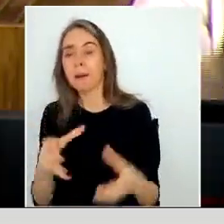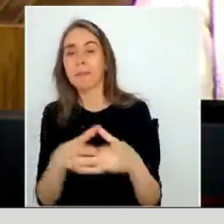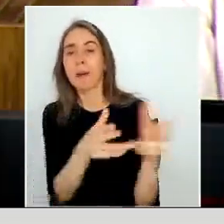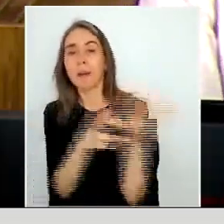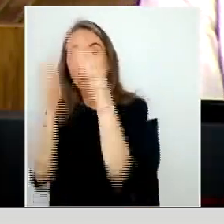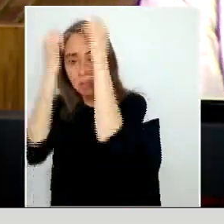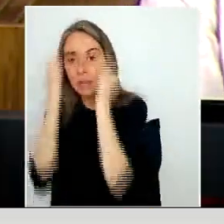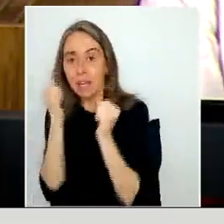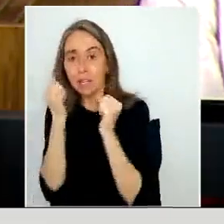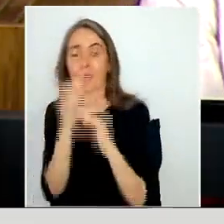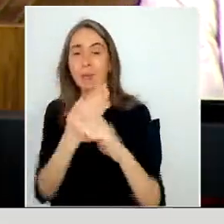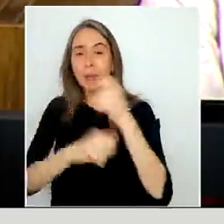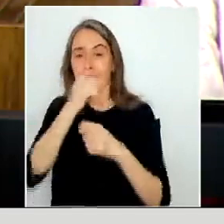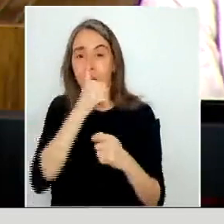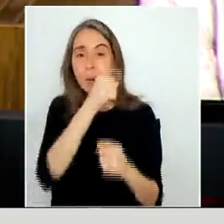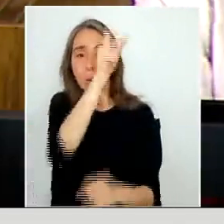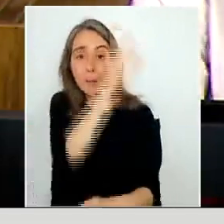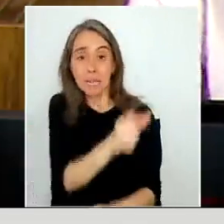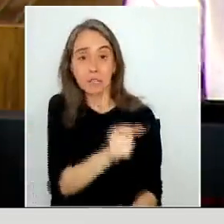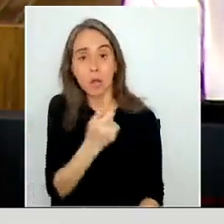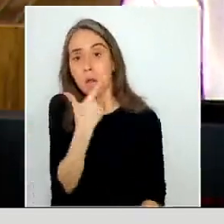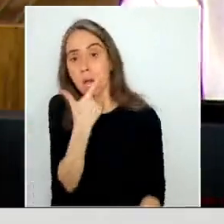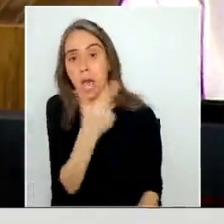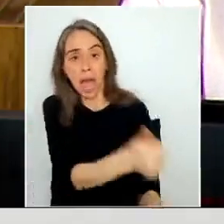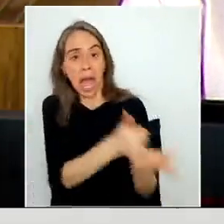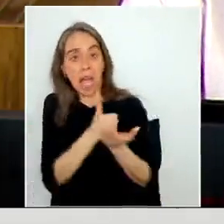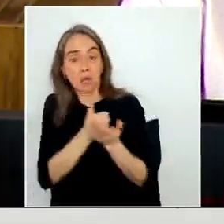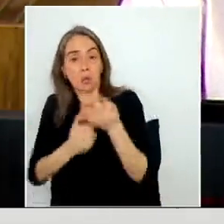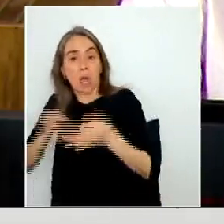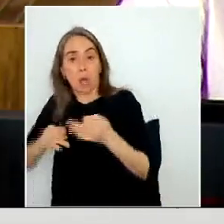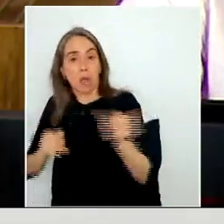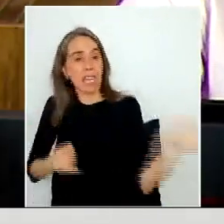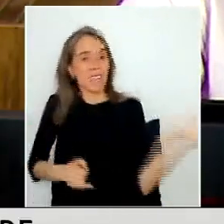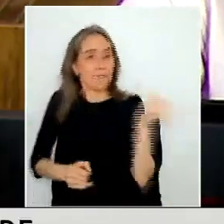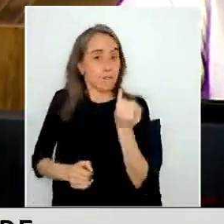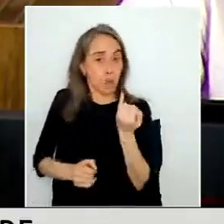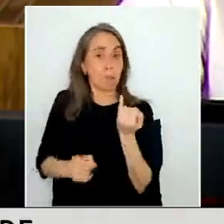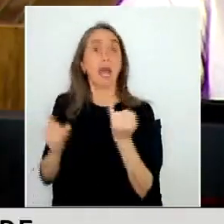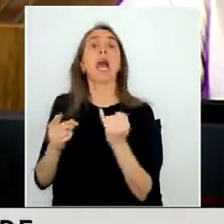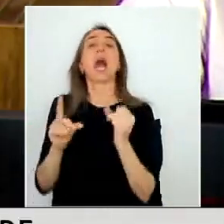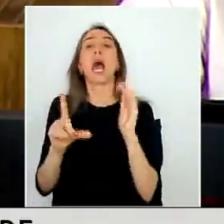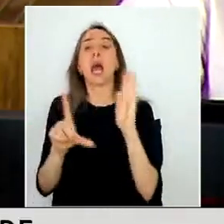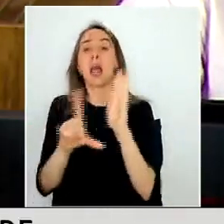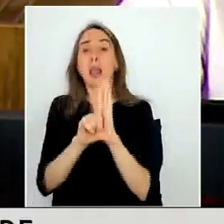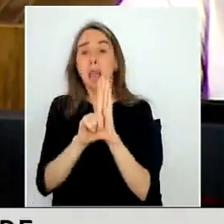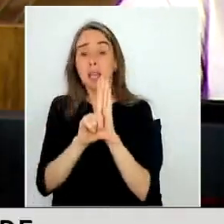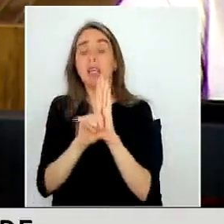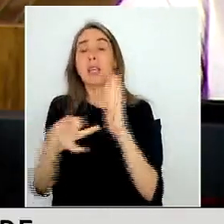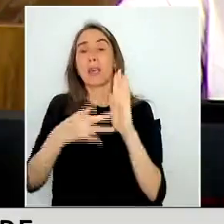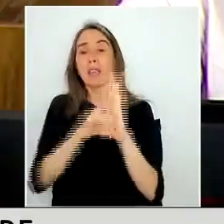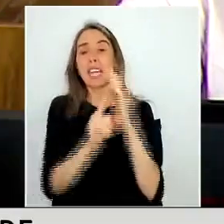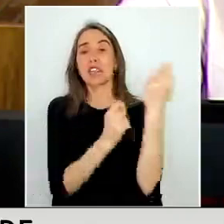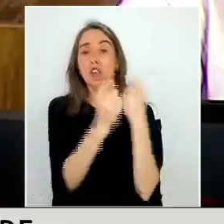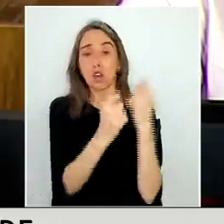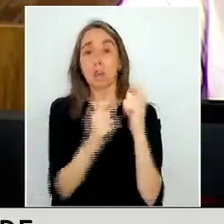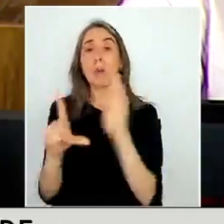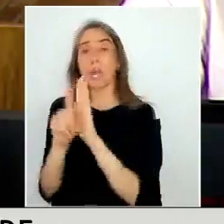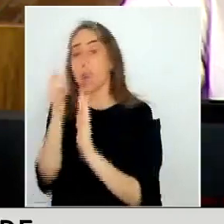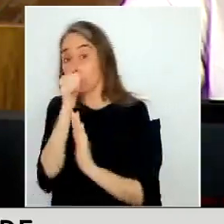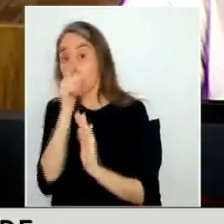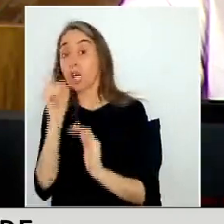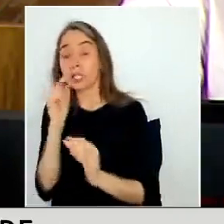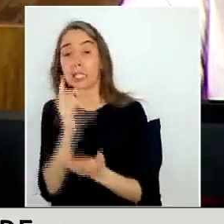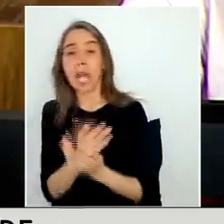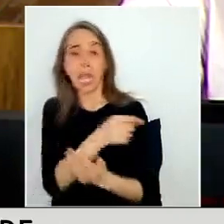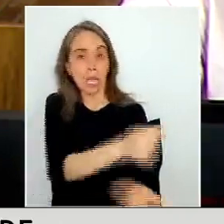eficaz que hoy día ya se aplican delitos económicos ya se aplica ley de drogas pero permite a través de una cooperación eficaz una